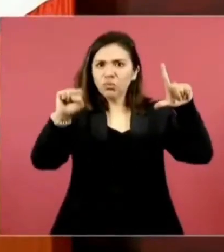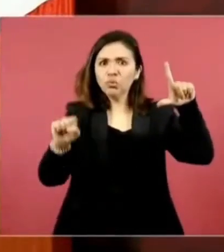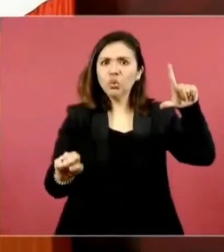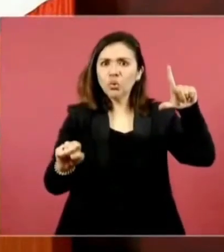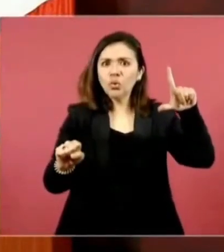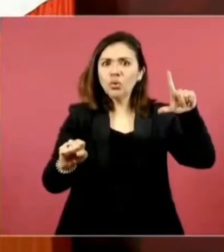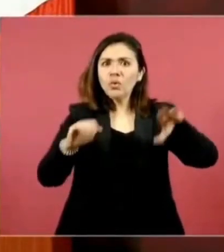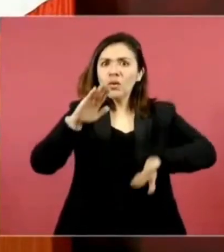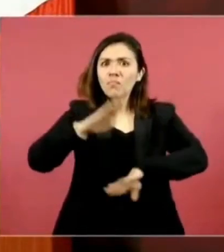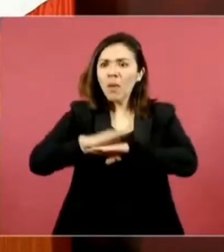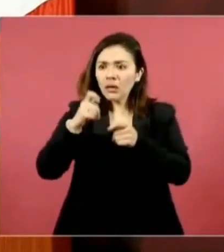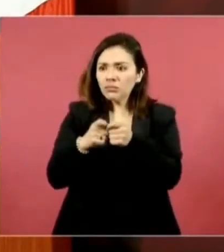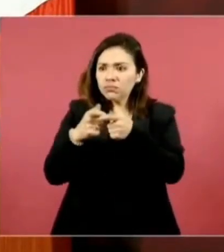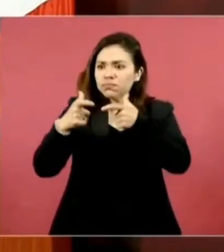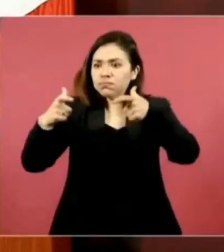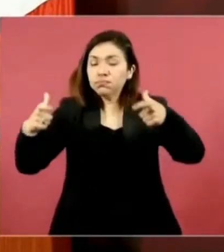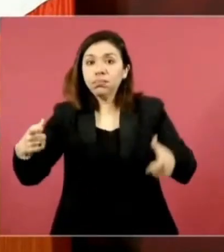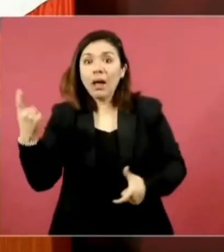norte.